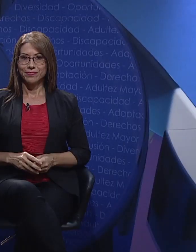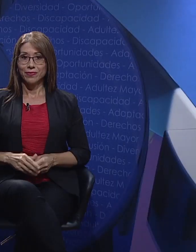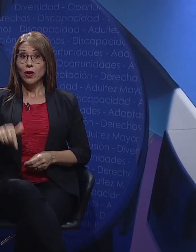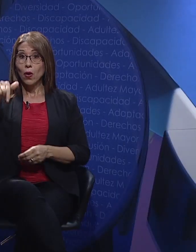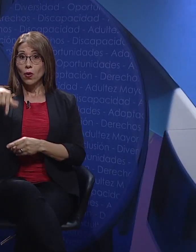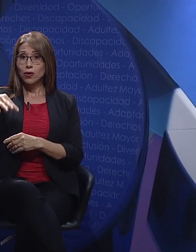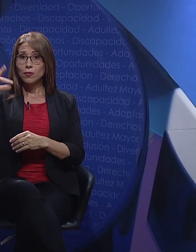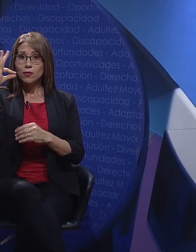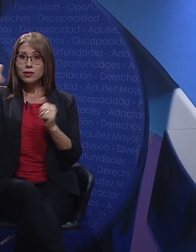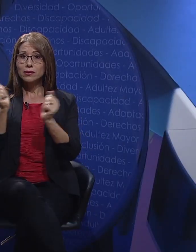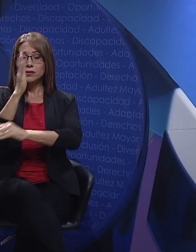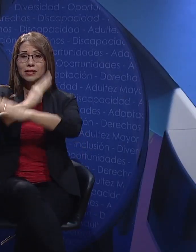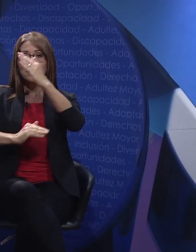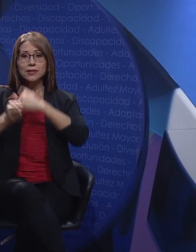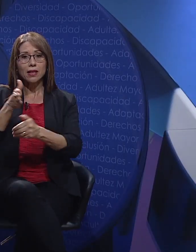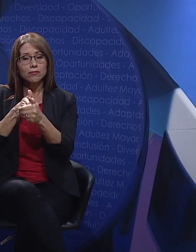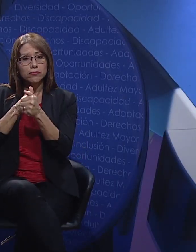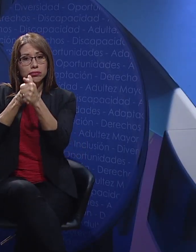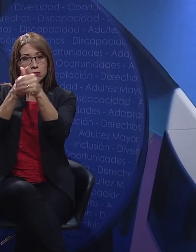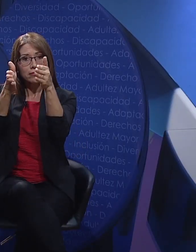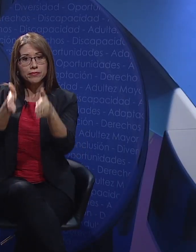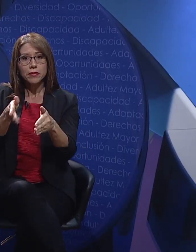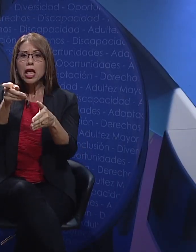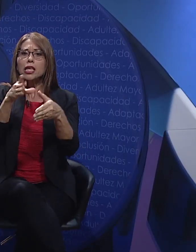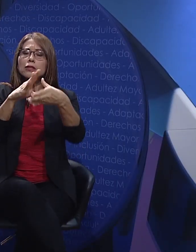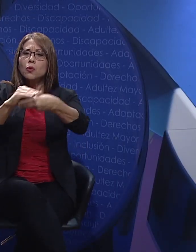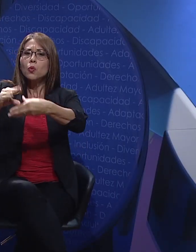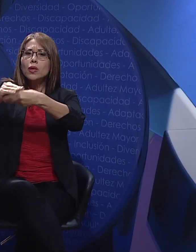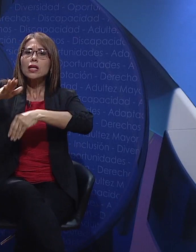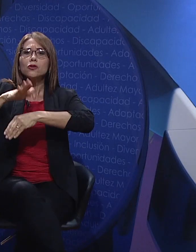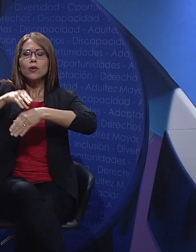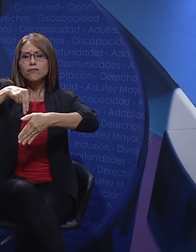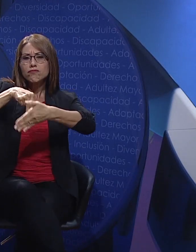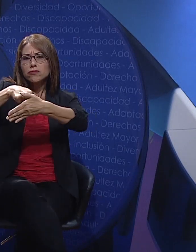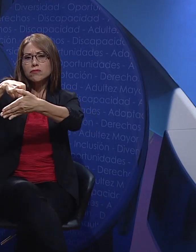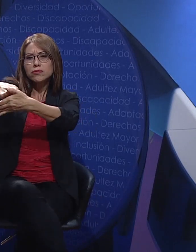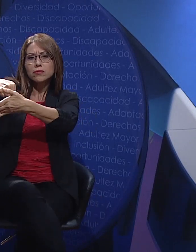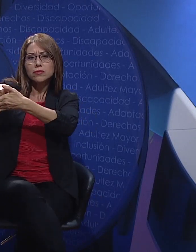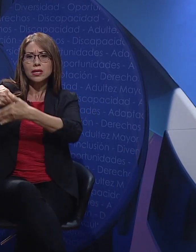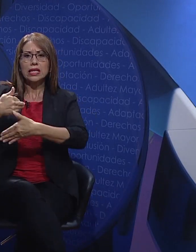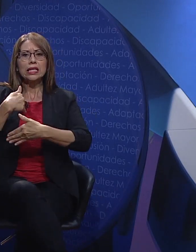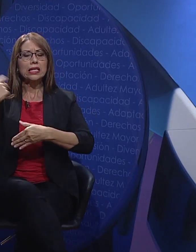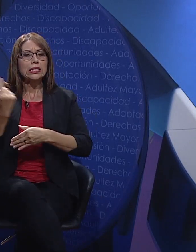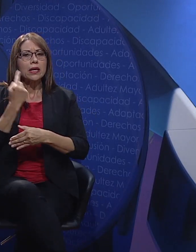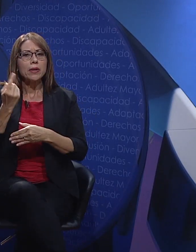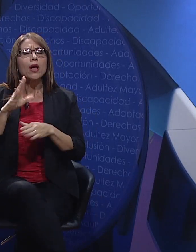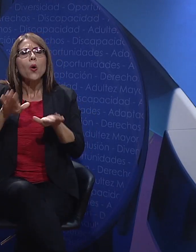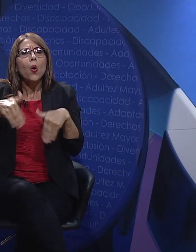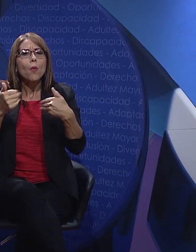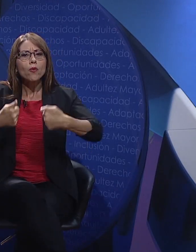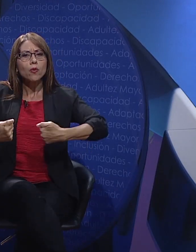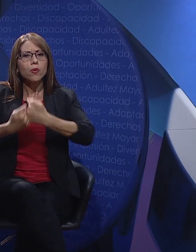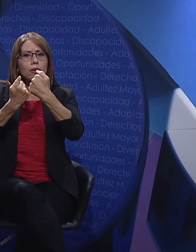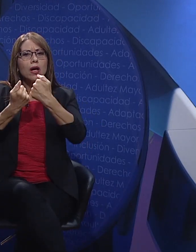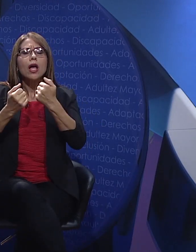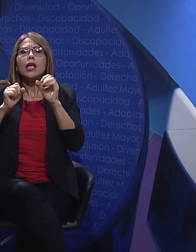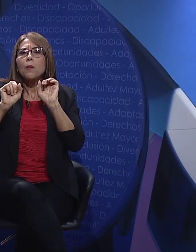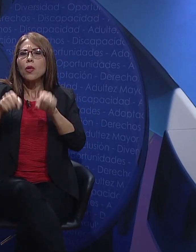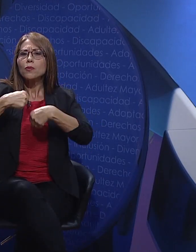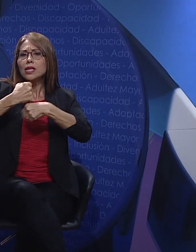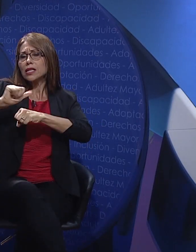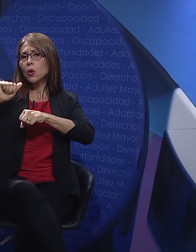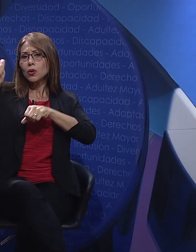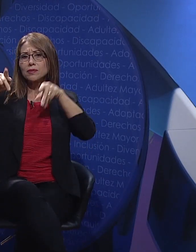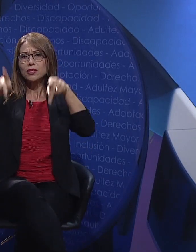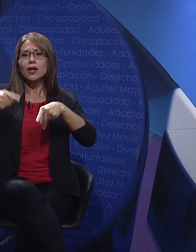Hoy mujeres con discapacidad lideresas nos cuentan las barreras a las que suelen enfrentarse, cómo las enfrentan y qué podemos aportar a las